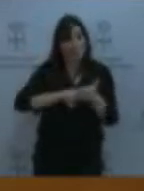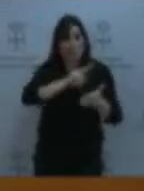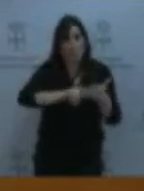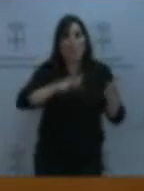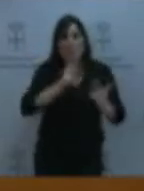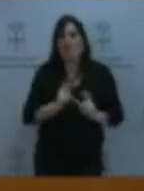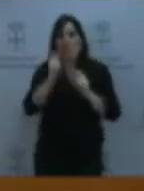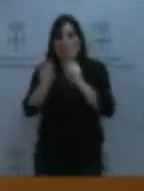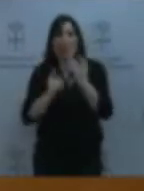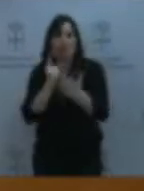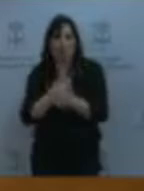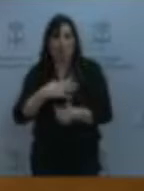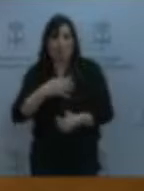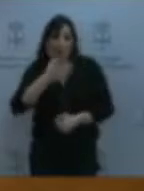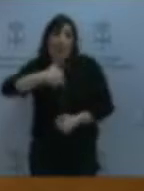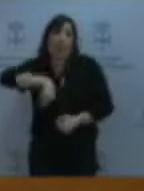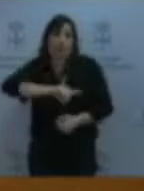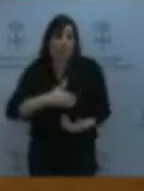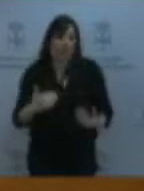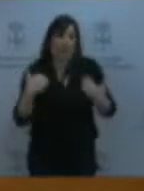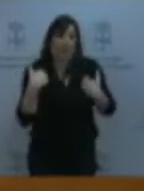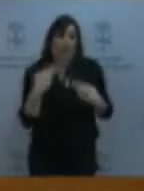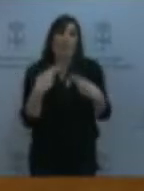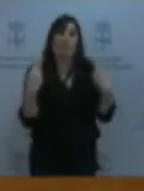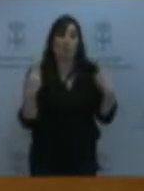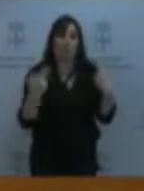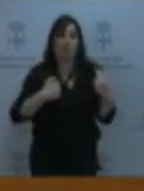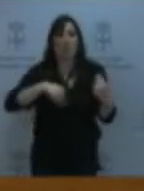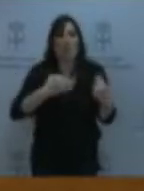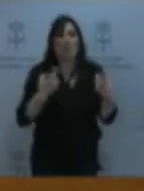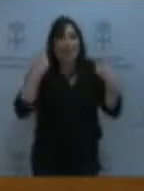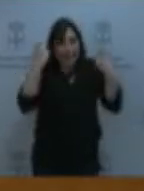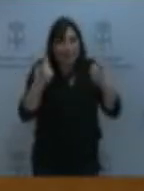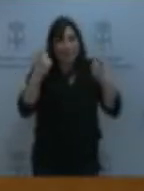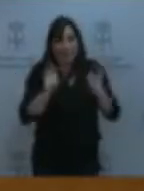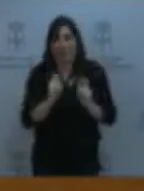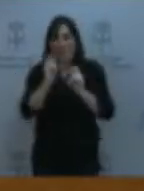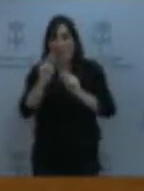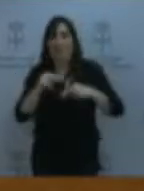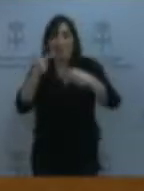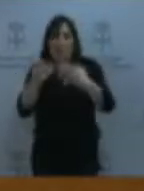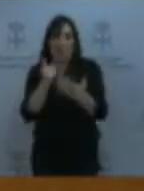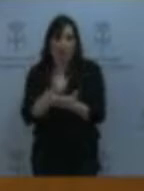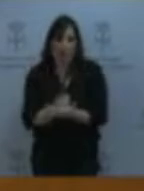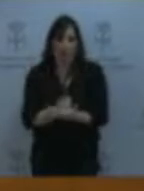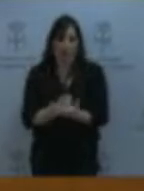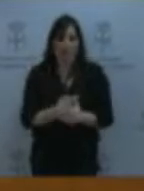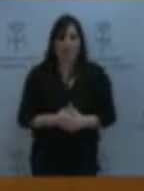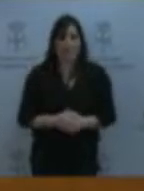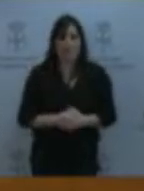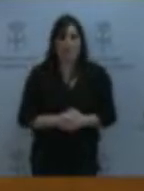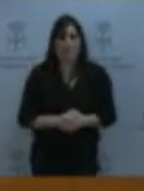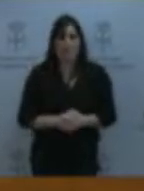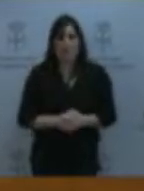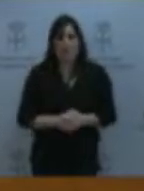responsables públicos hacer porque vuelva a instaurarse. Hay una enmienda de Izquierda Unida,